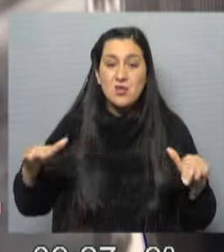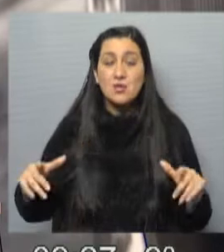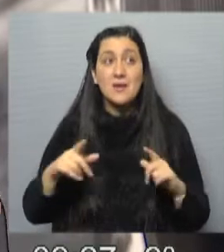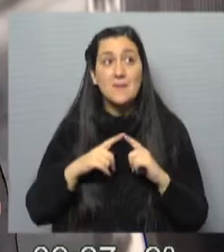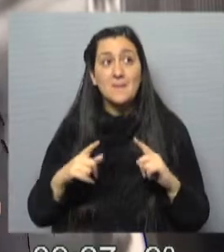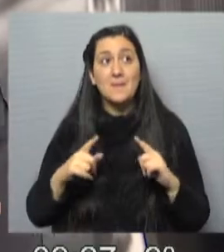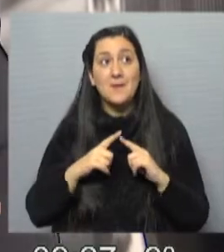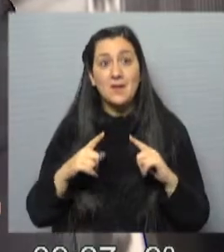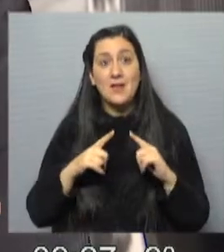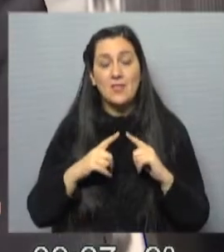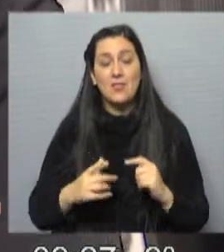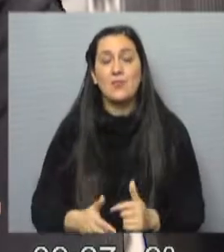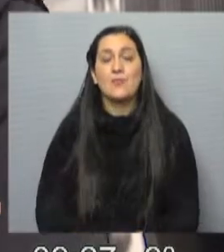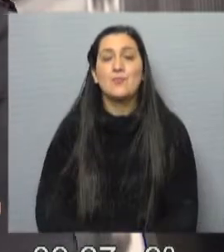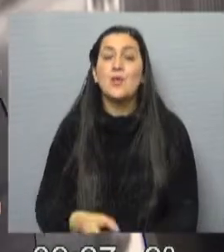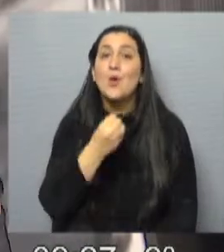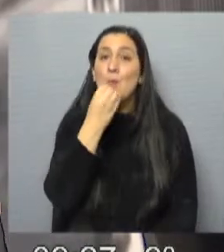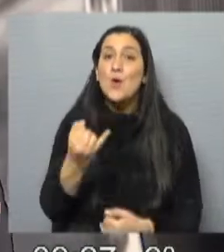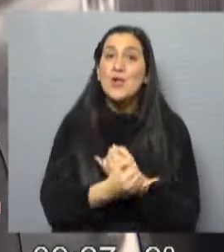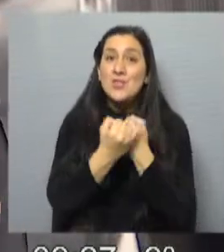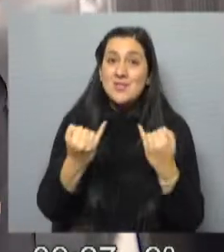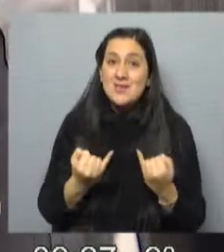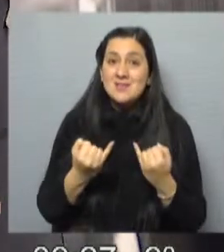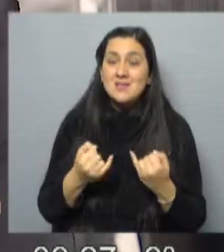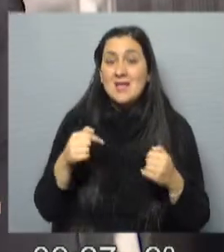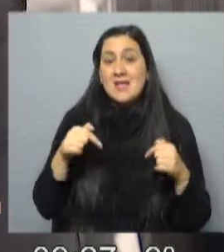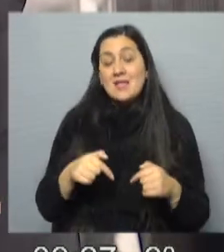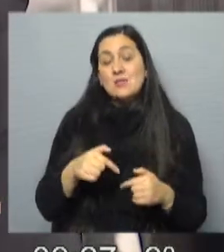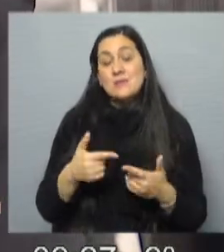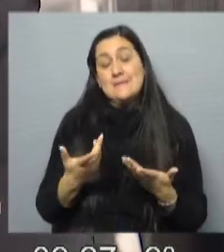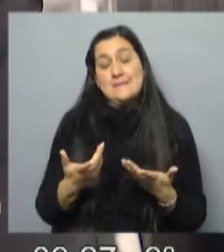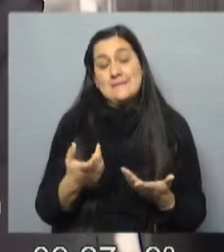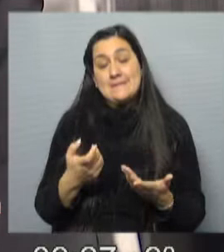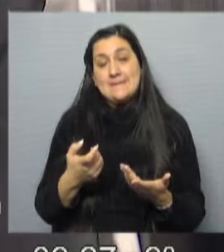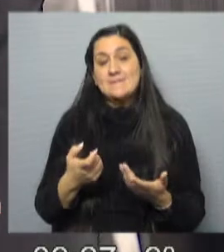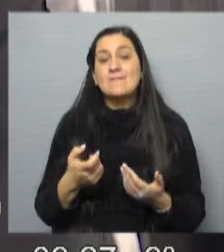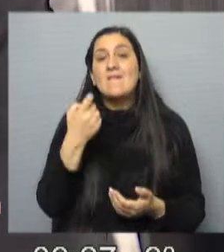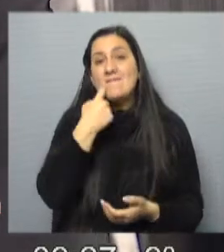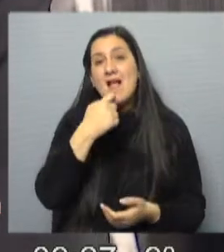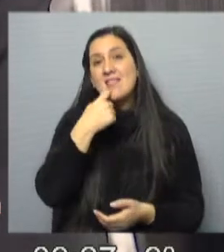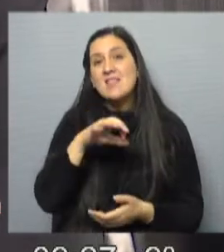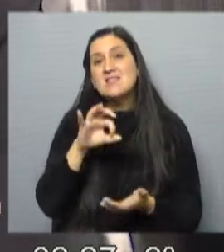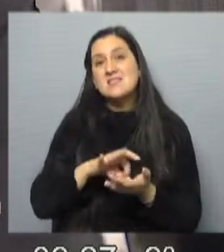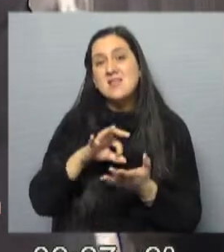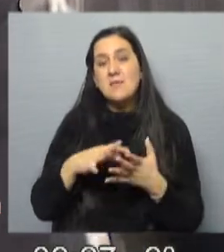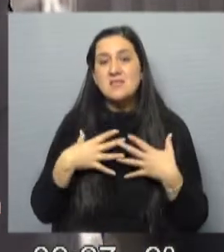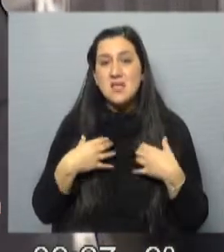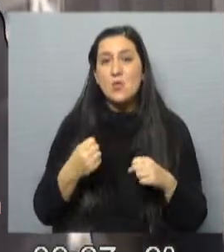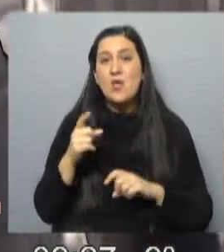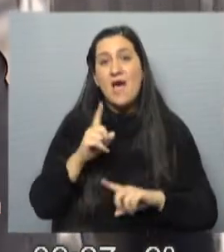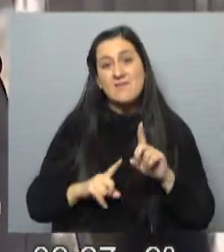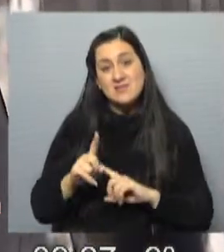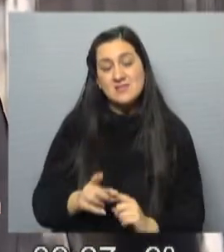Pisiquino? Bueno, buenos días. Es una carencia que tiene el sistema de salud a veces,